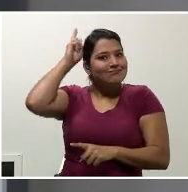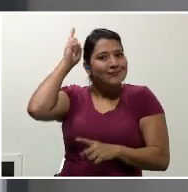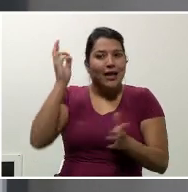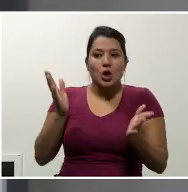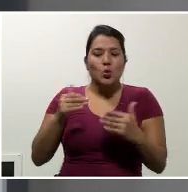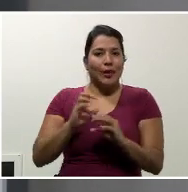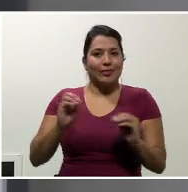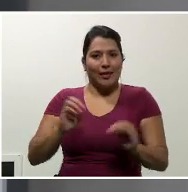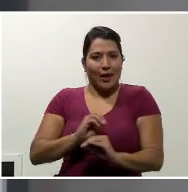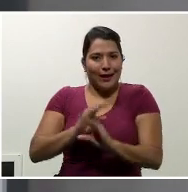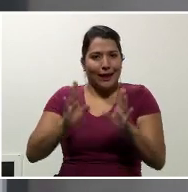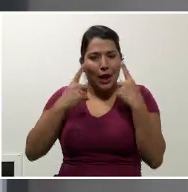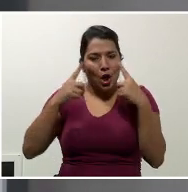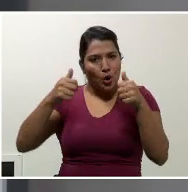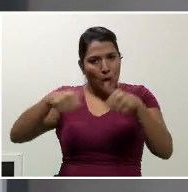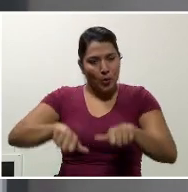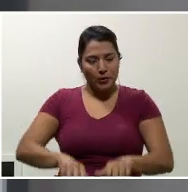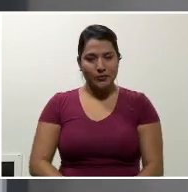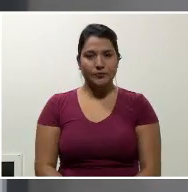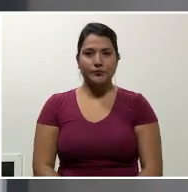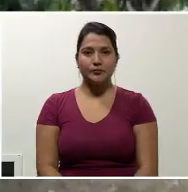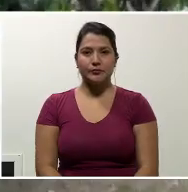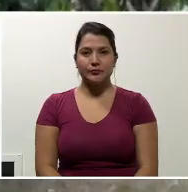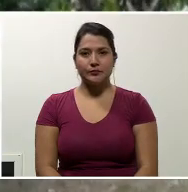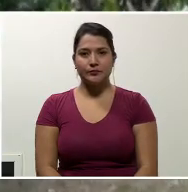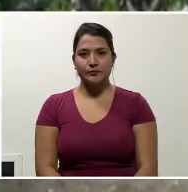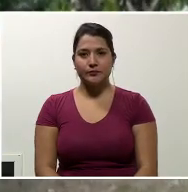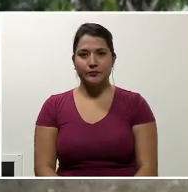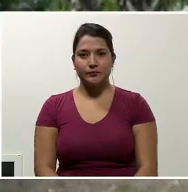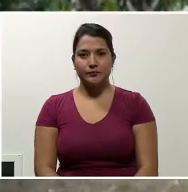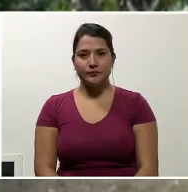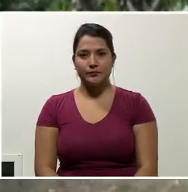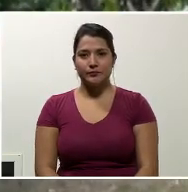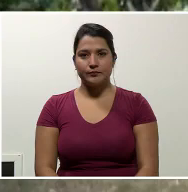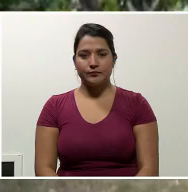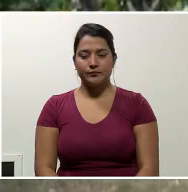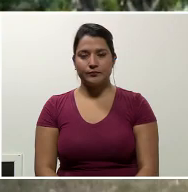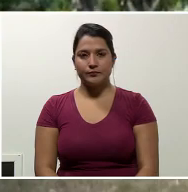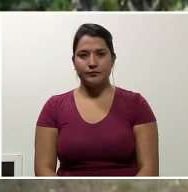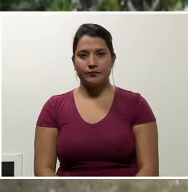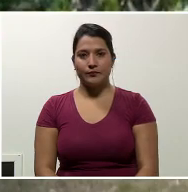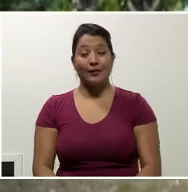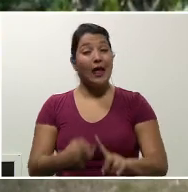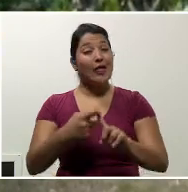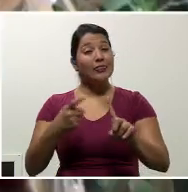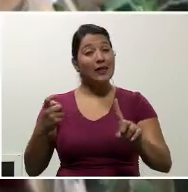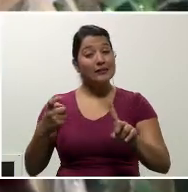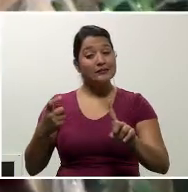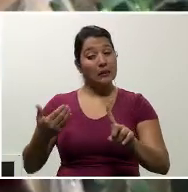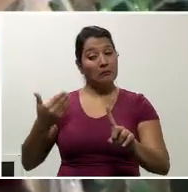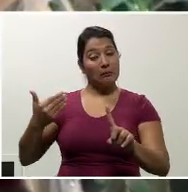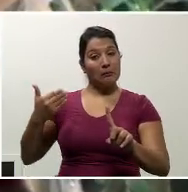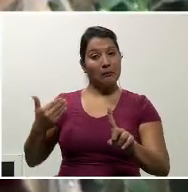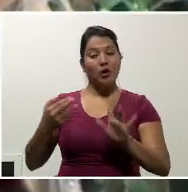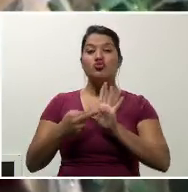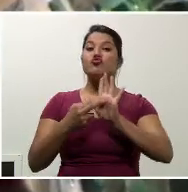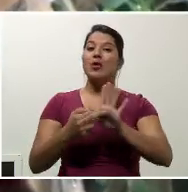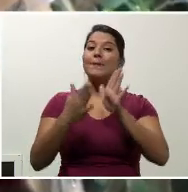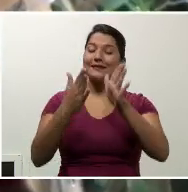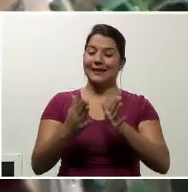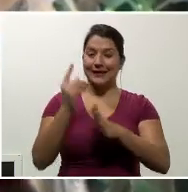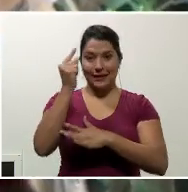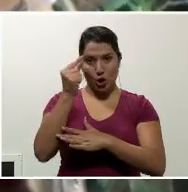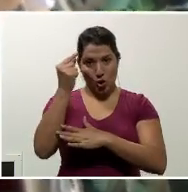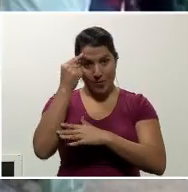llegando a algún acuerdo. Desde hace varios días, representantes del gobierno